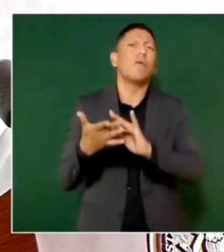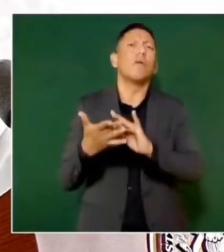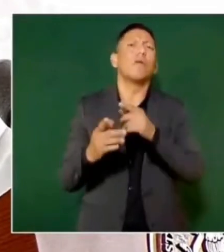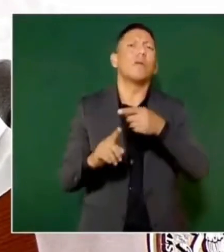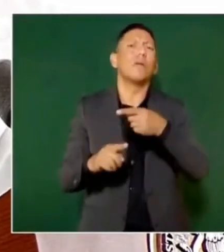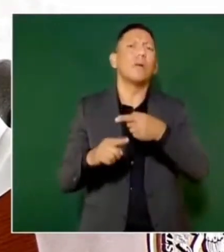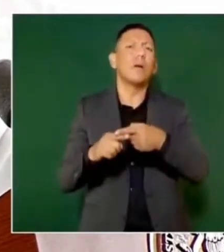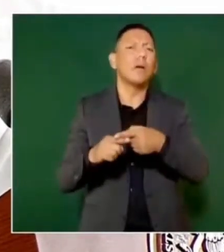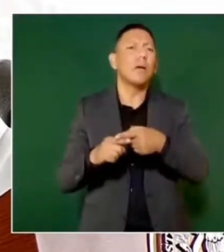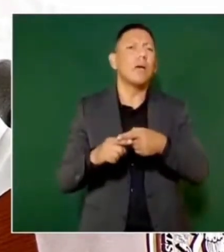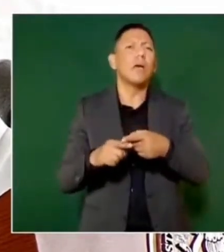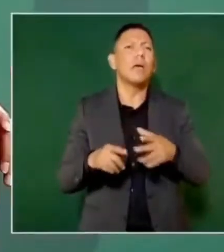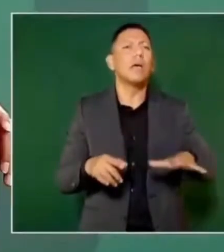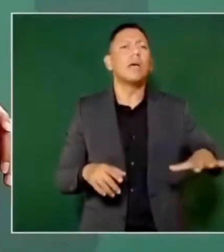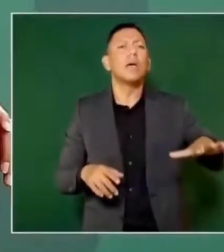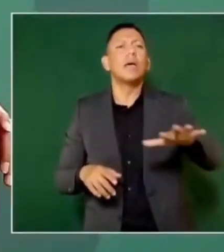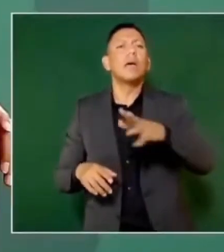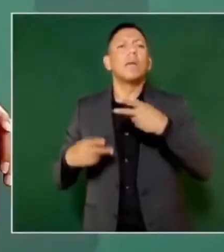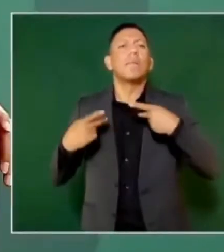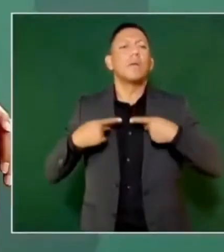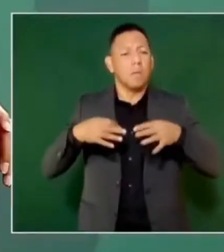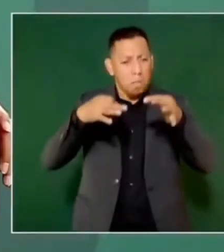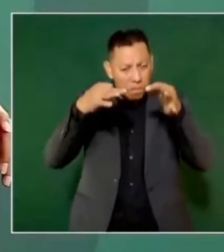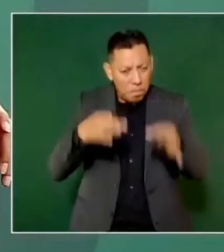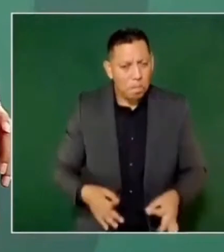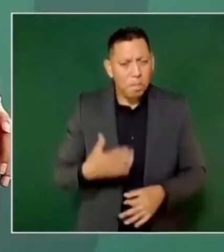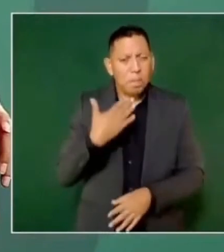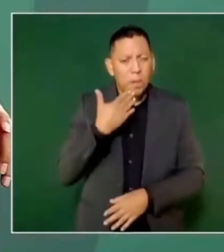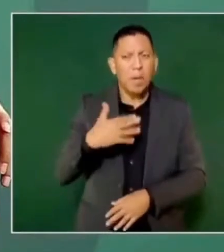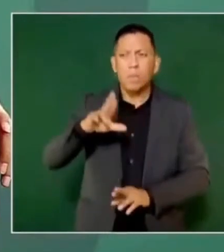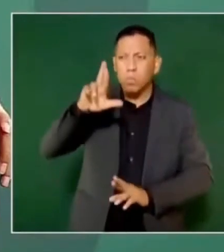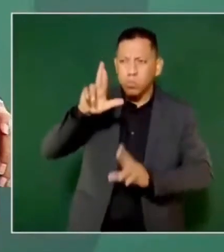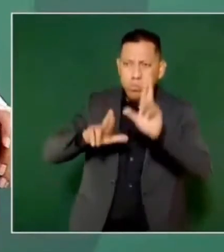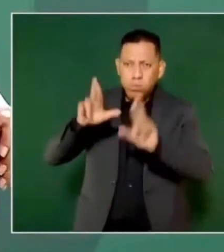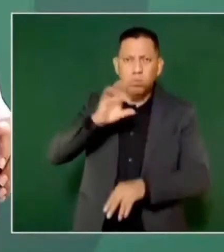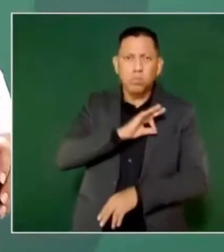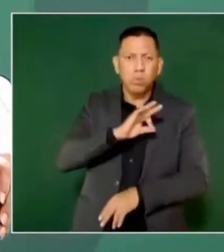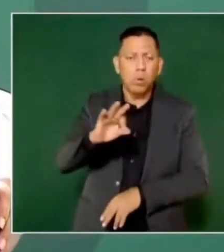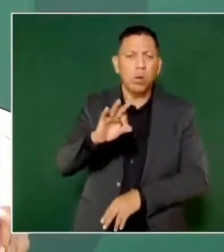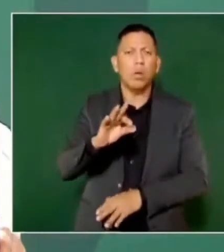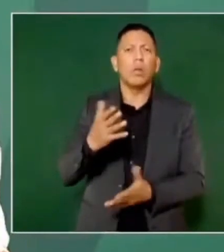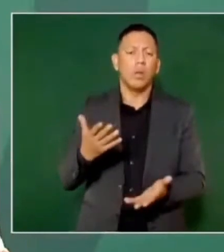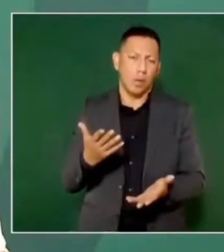de mayoría calificada, es decir, no solo